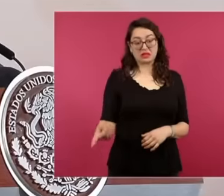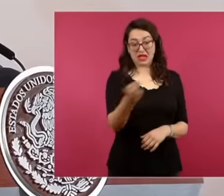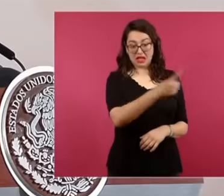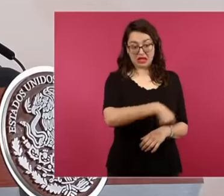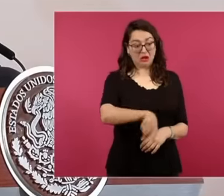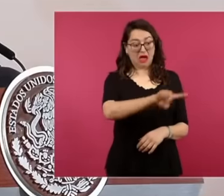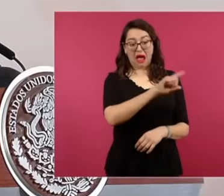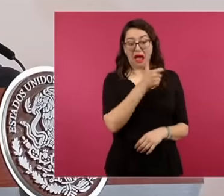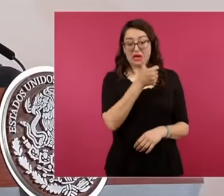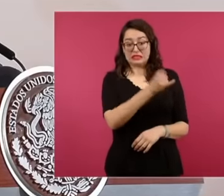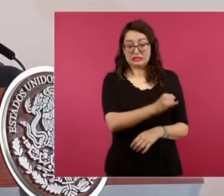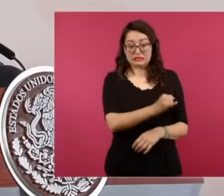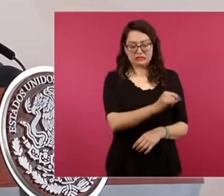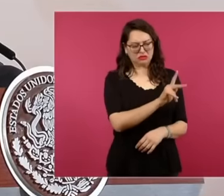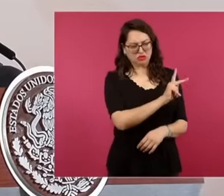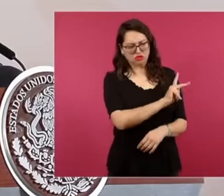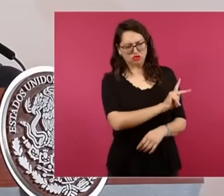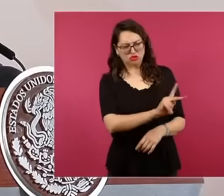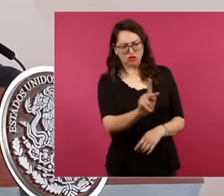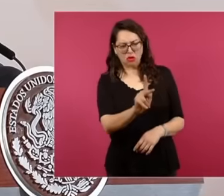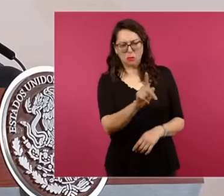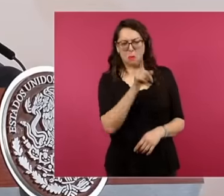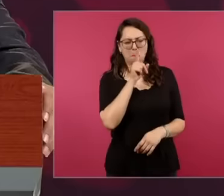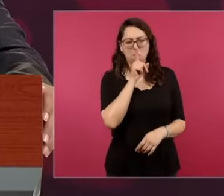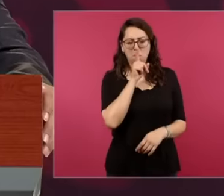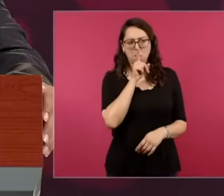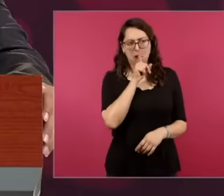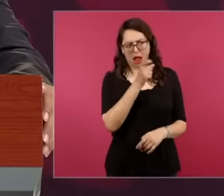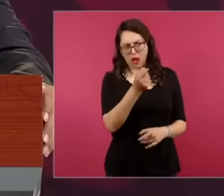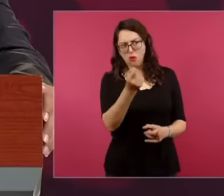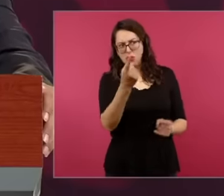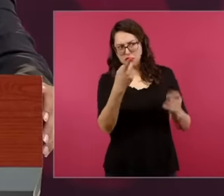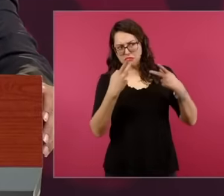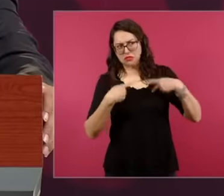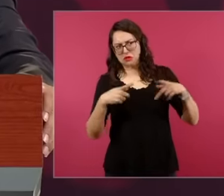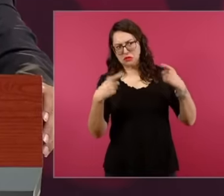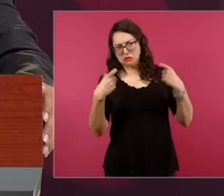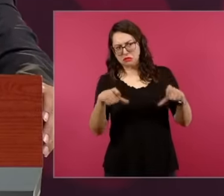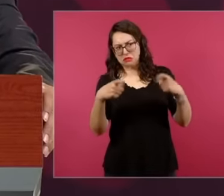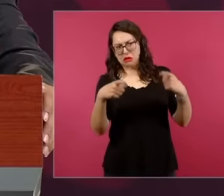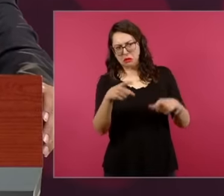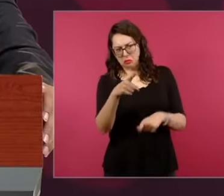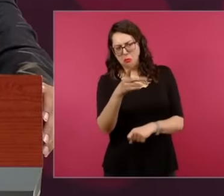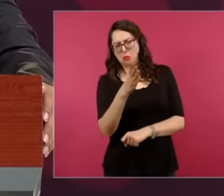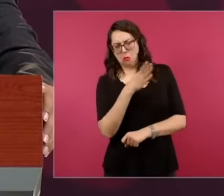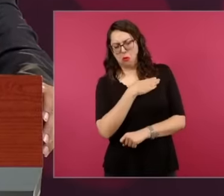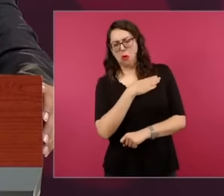es malvado. Hay gente sensible, pero por lo general.